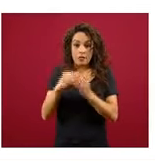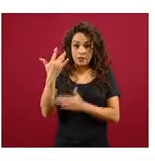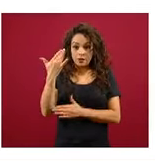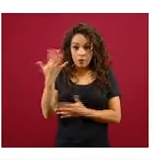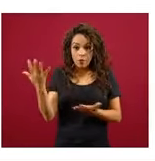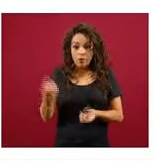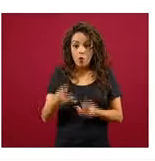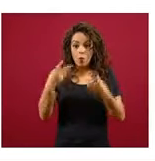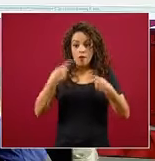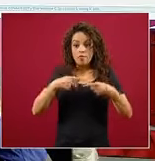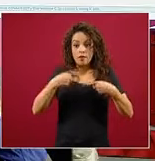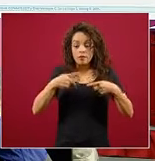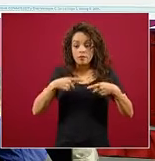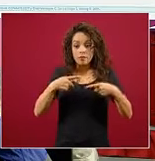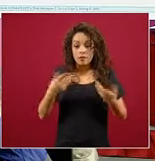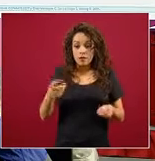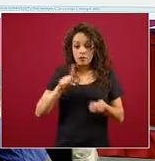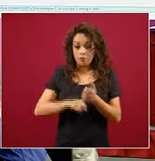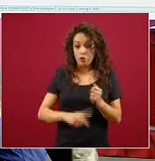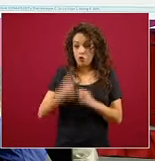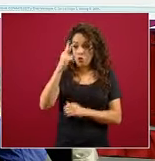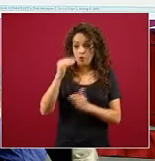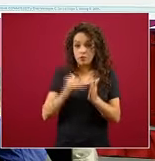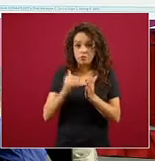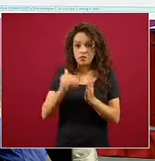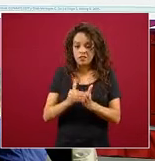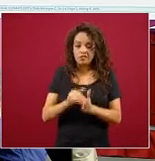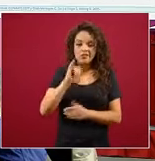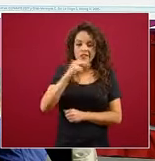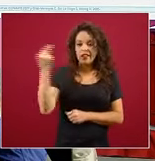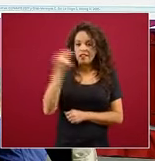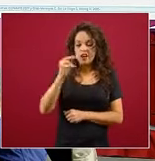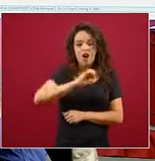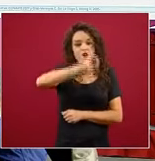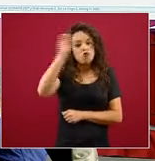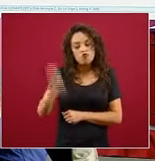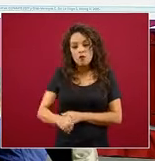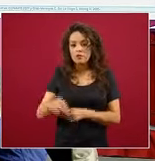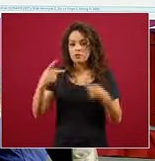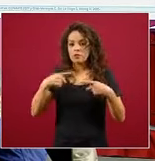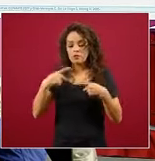2 millones de personas totalmente dependientes. La siguiente, por favor.